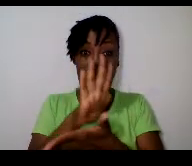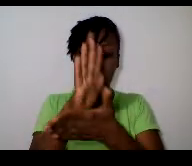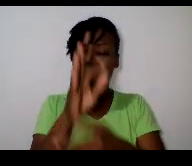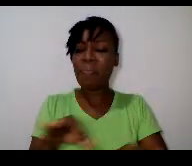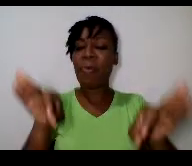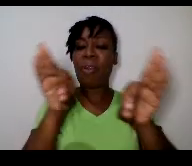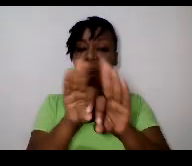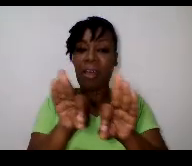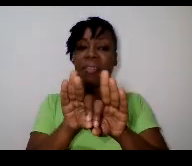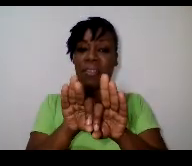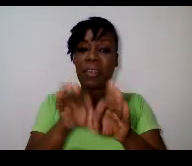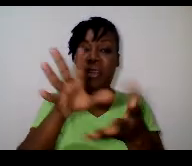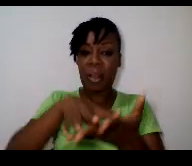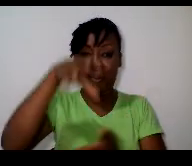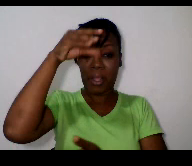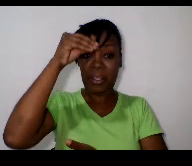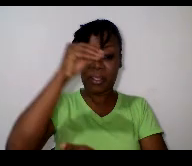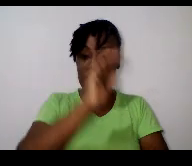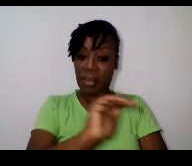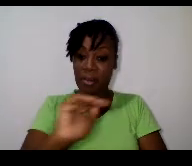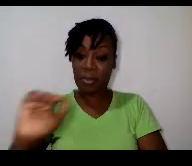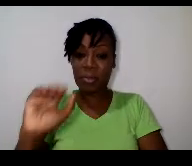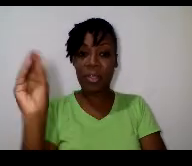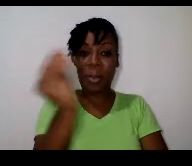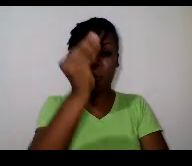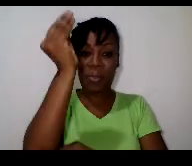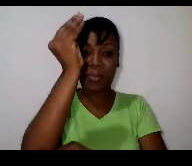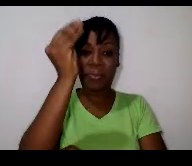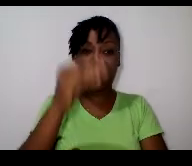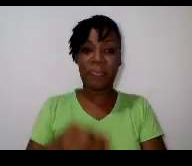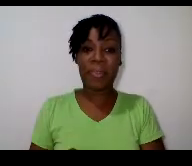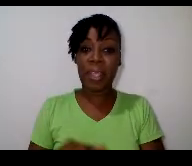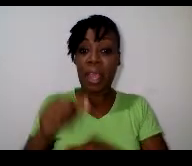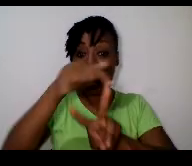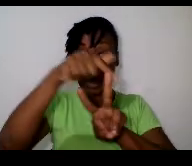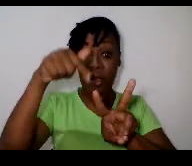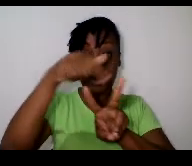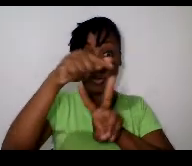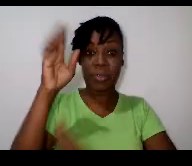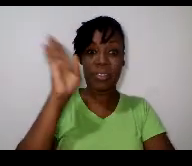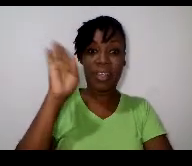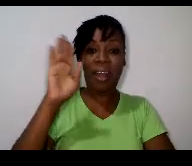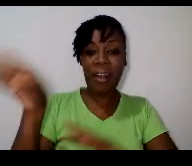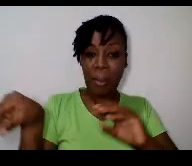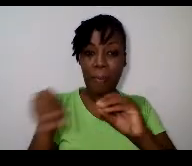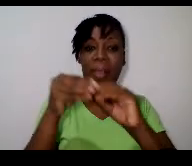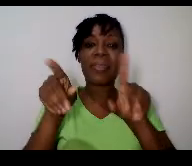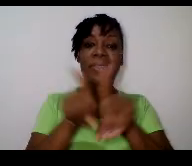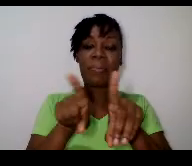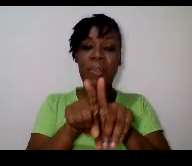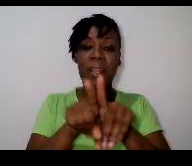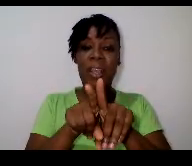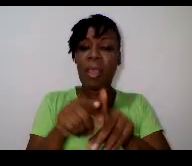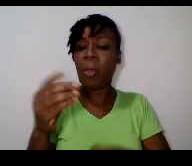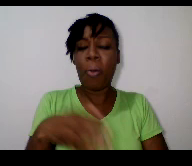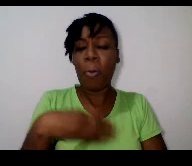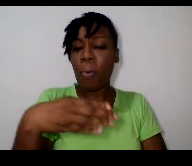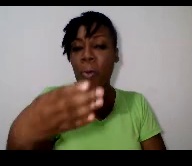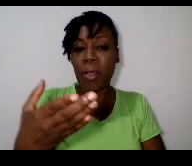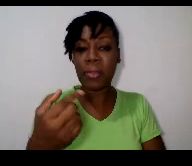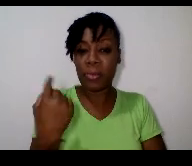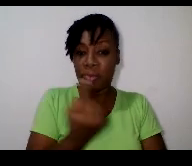el aprendizaje de la niñez y de la juventud. Hay 2 charlas más que están exclusivas para nuestro